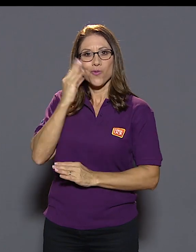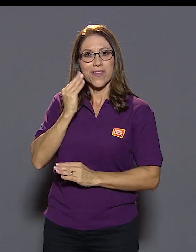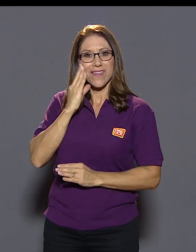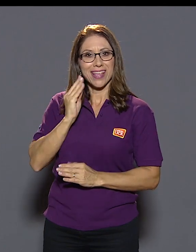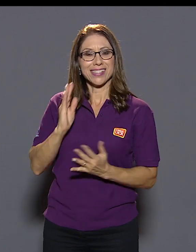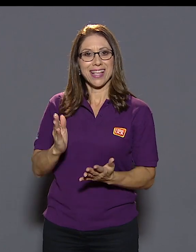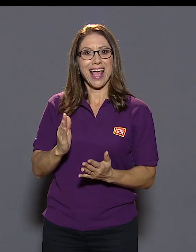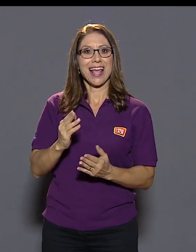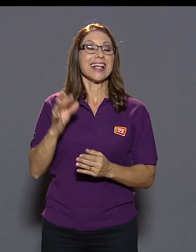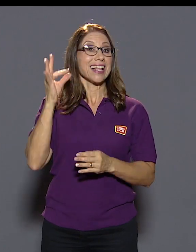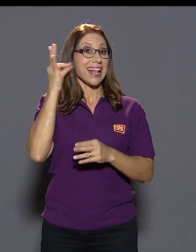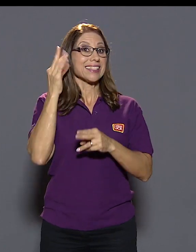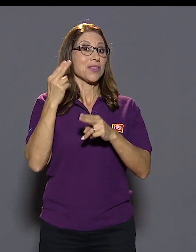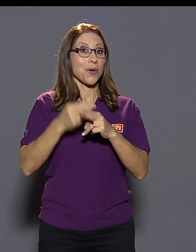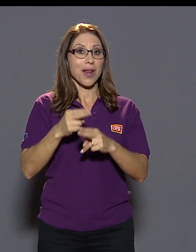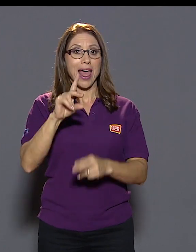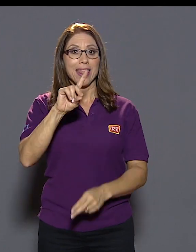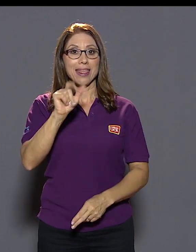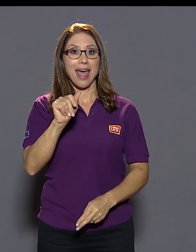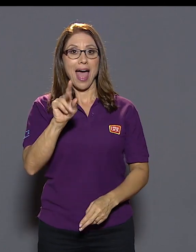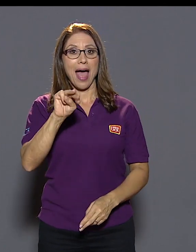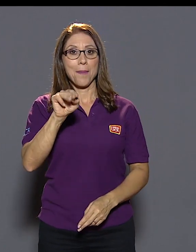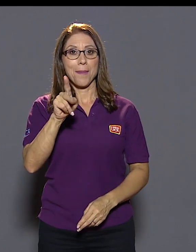es la señora Damaris Solano,